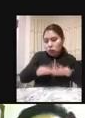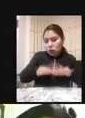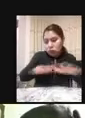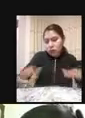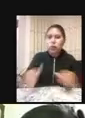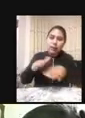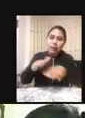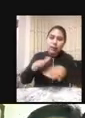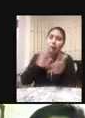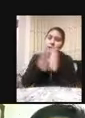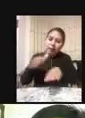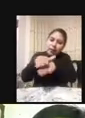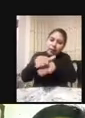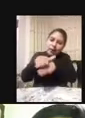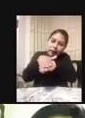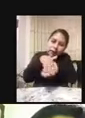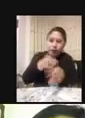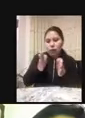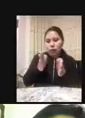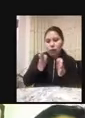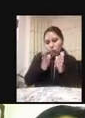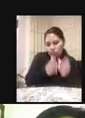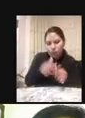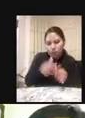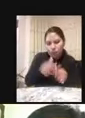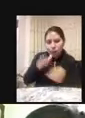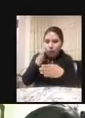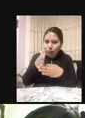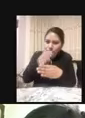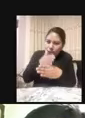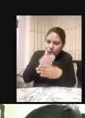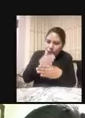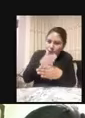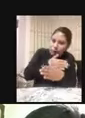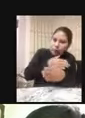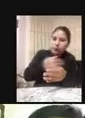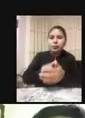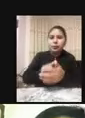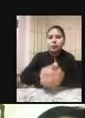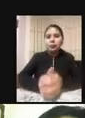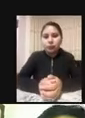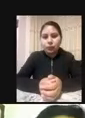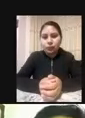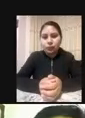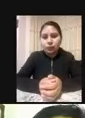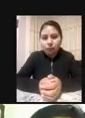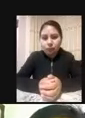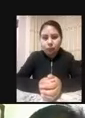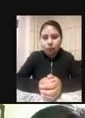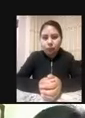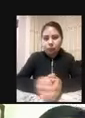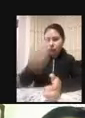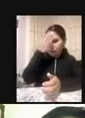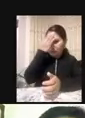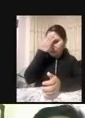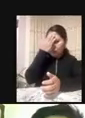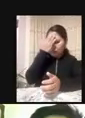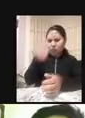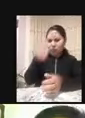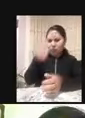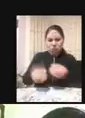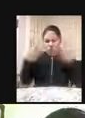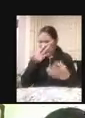a comprender. Entonces, este aspecto es bien importante y nos tenemos que acostumbrar dentro de la casa, porque muchas veces nos enojamos con los niños,